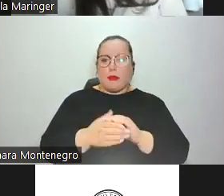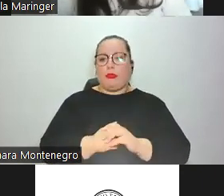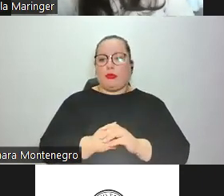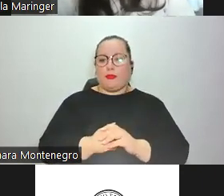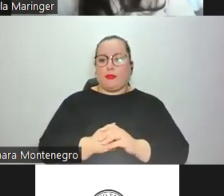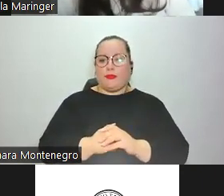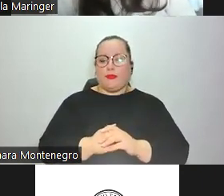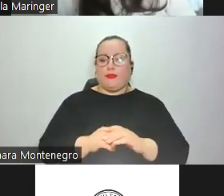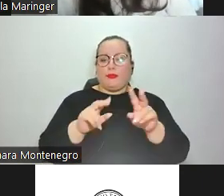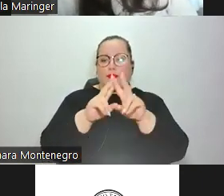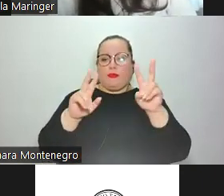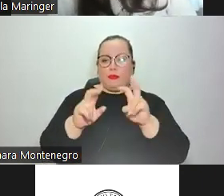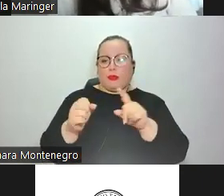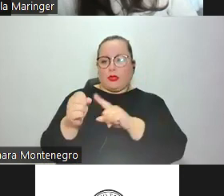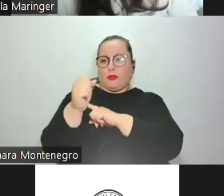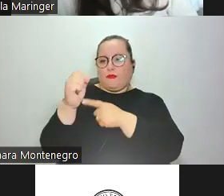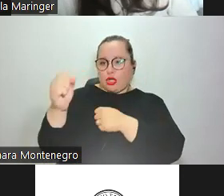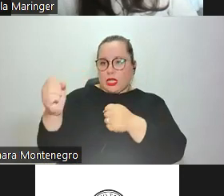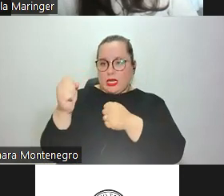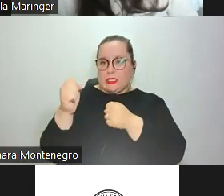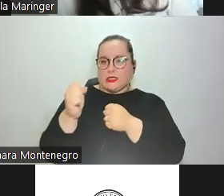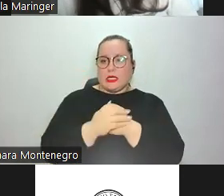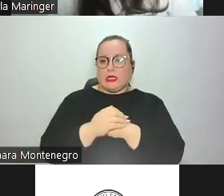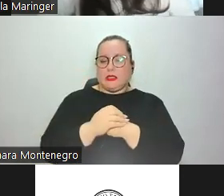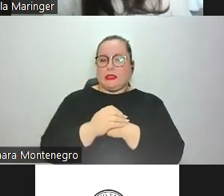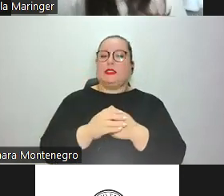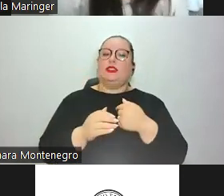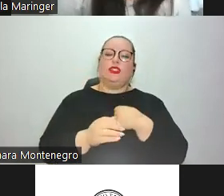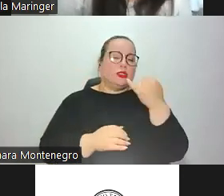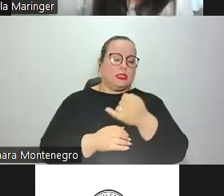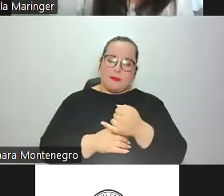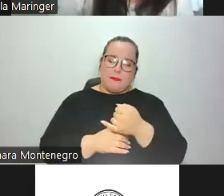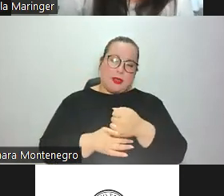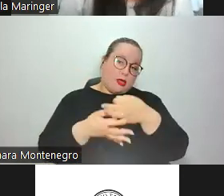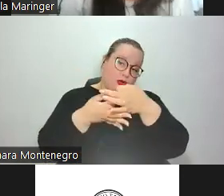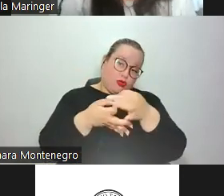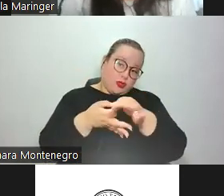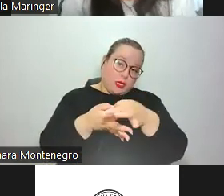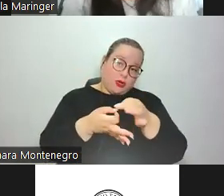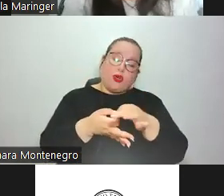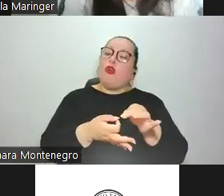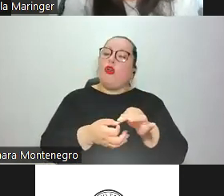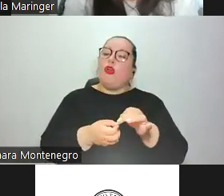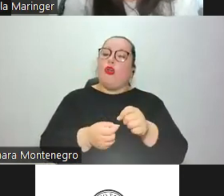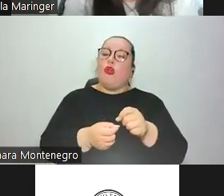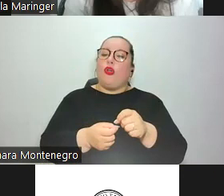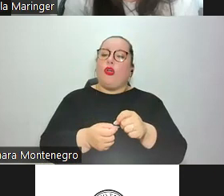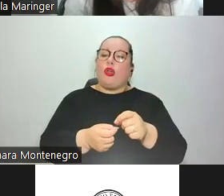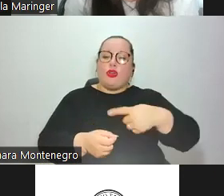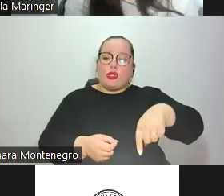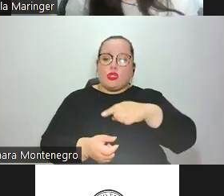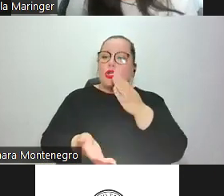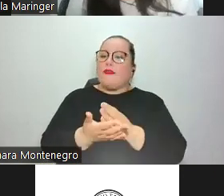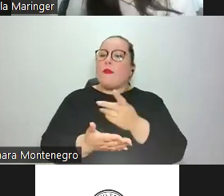en el tema de las fortalezas, yo siempre recomiendo el hecho de saber en qué somos